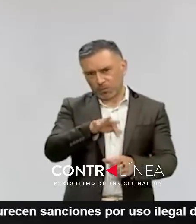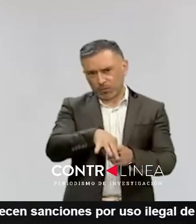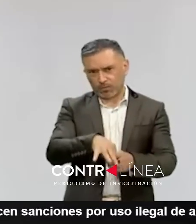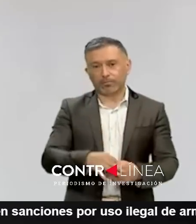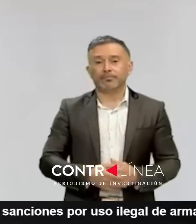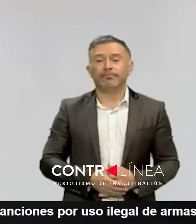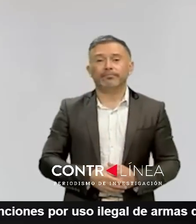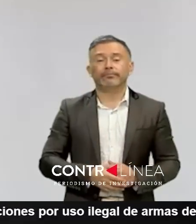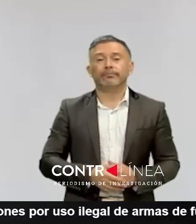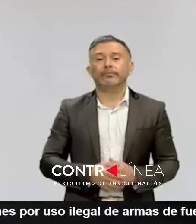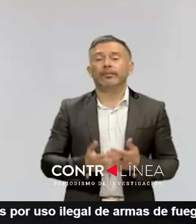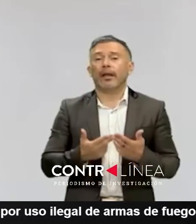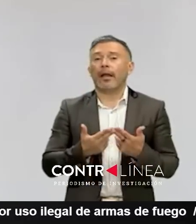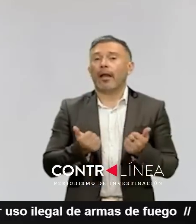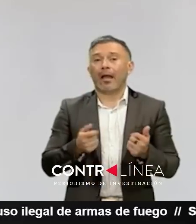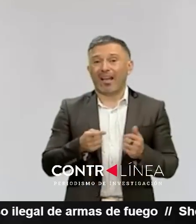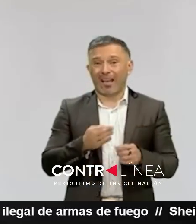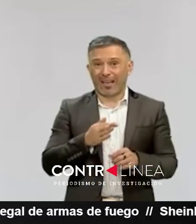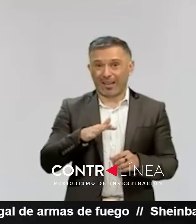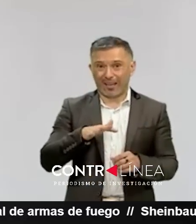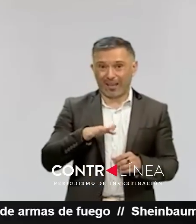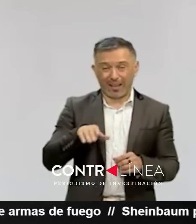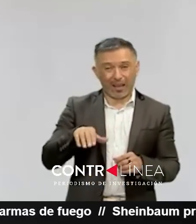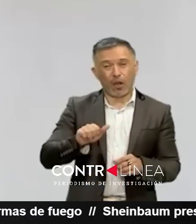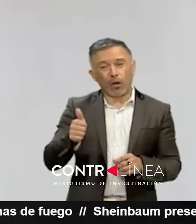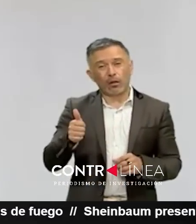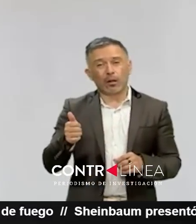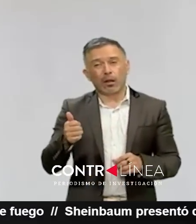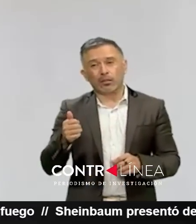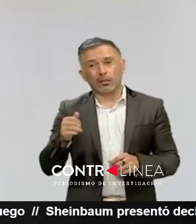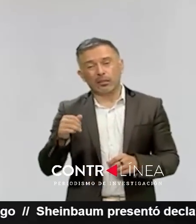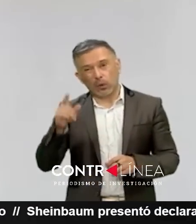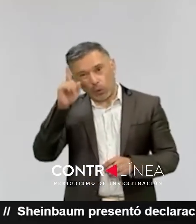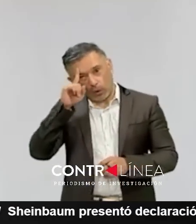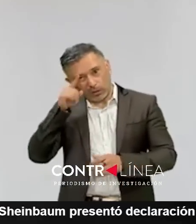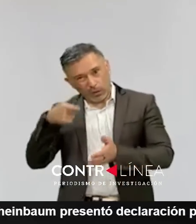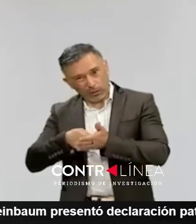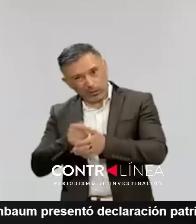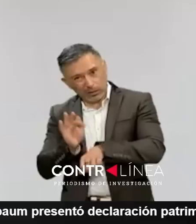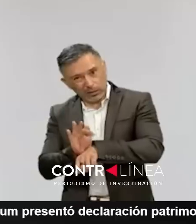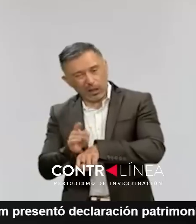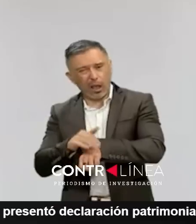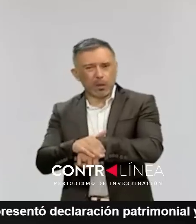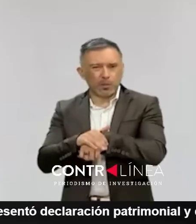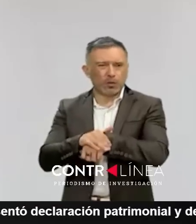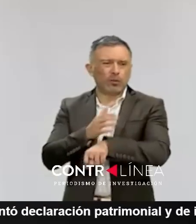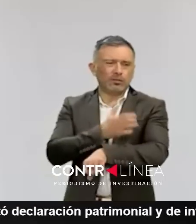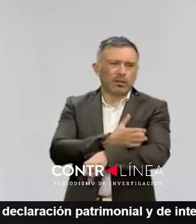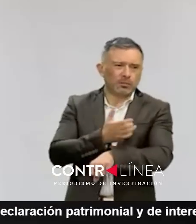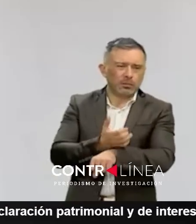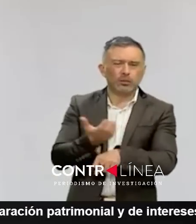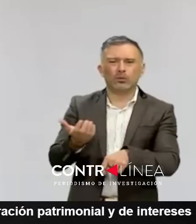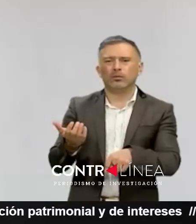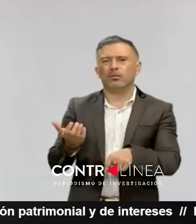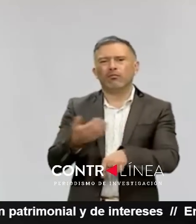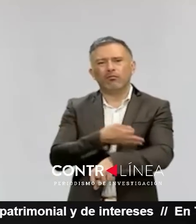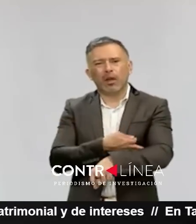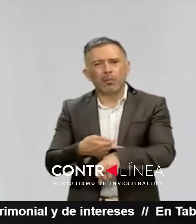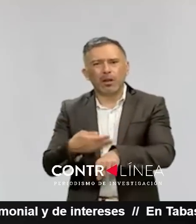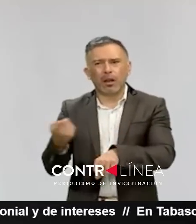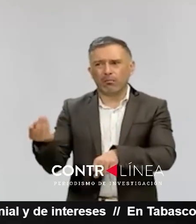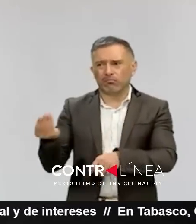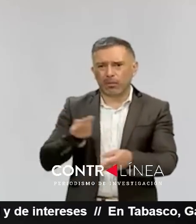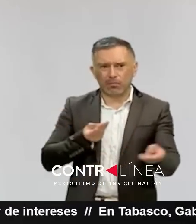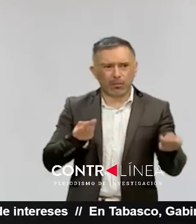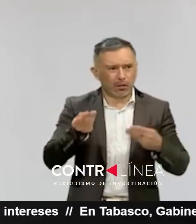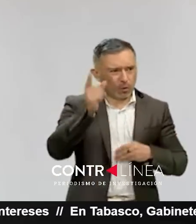Ni una sola de las indicaciones que nos llegue por cualquier lado, por conocidos, por compañeros, por familiares,